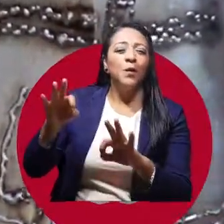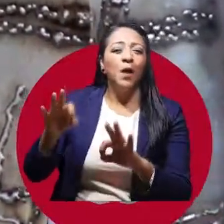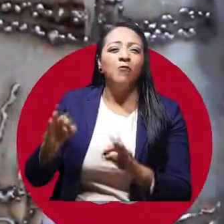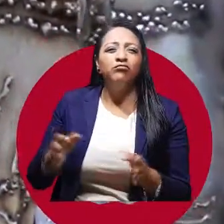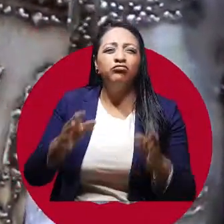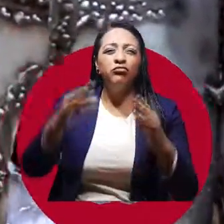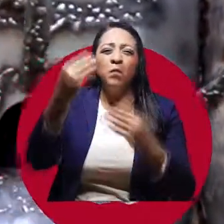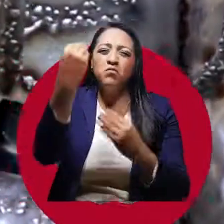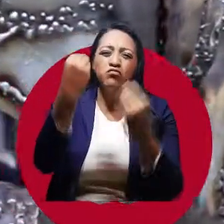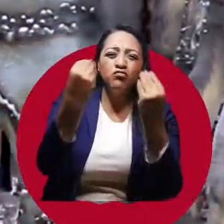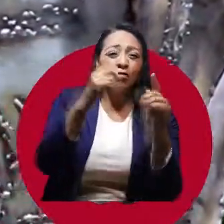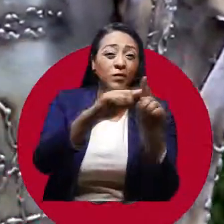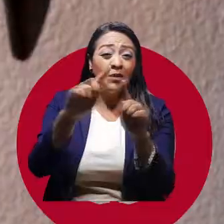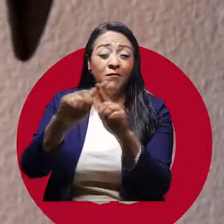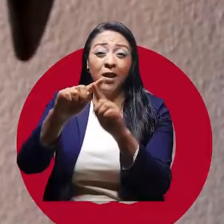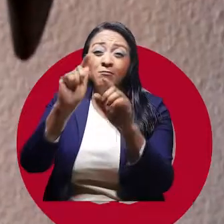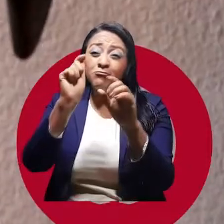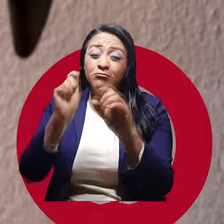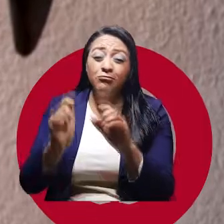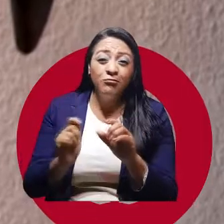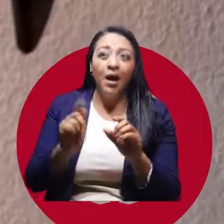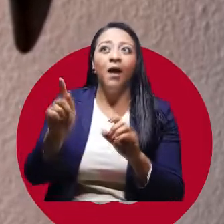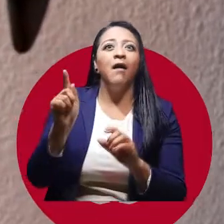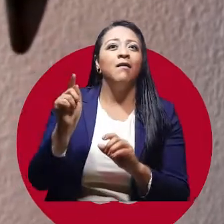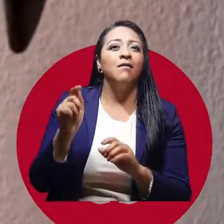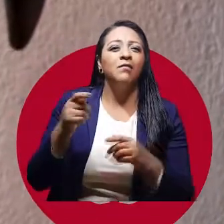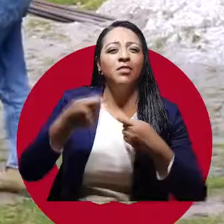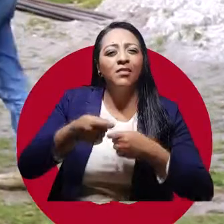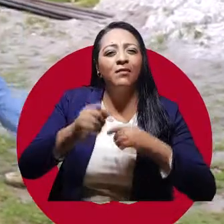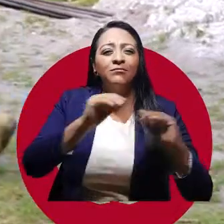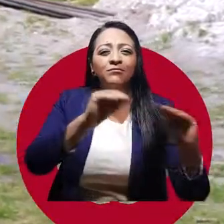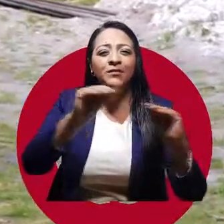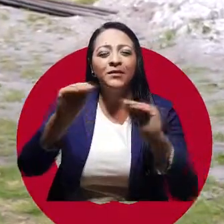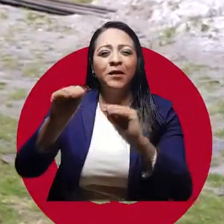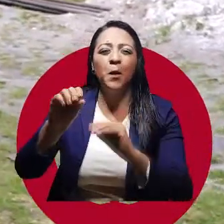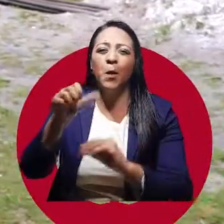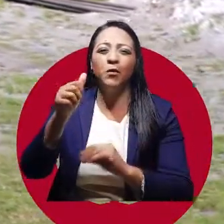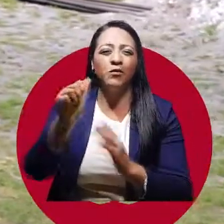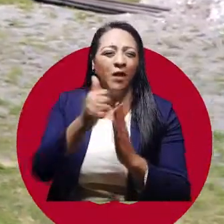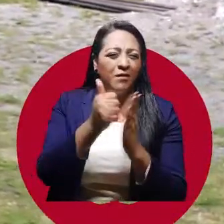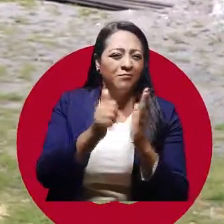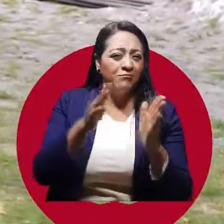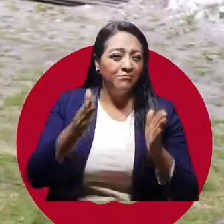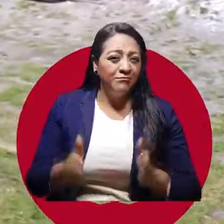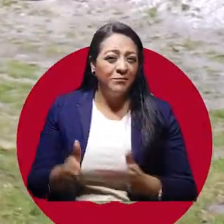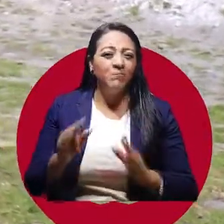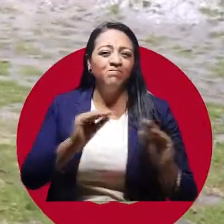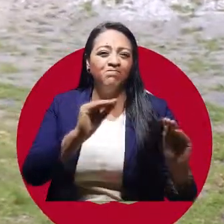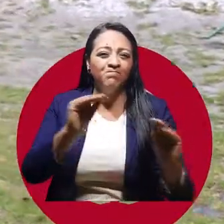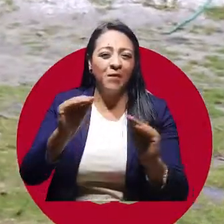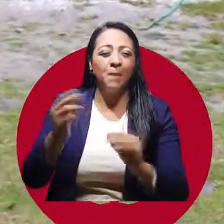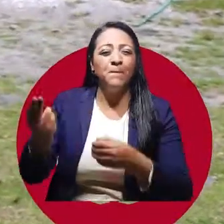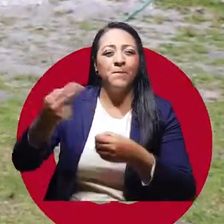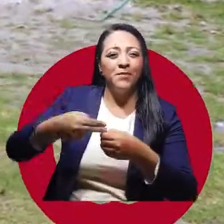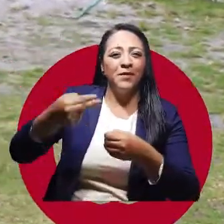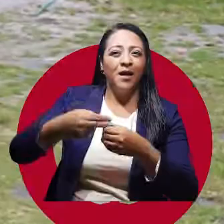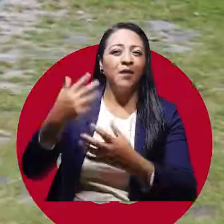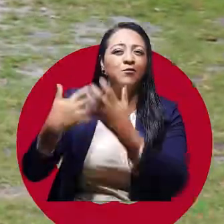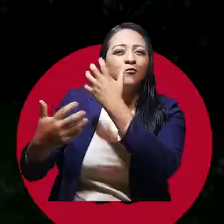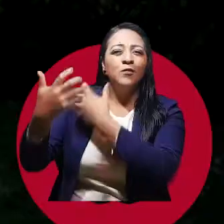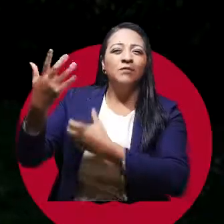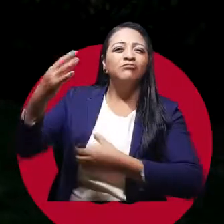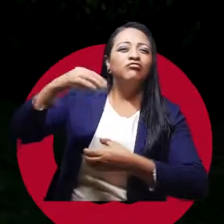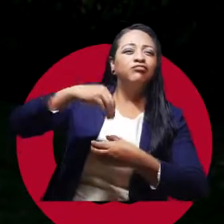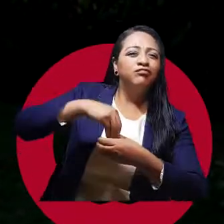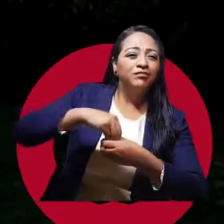algunos monumentos que serán parte de esta obra emblemática, ofrecerá un taller a varios artistas plásticos otavaleños para vincularse así al proceso de nuestra